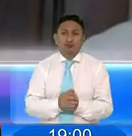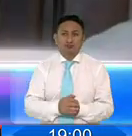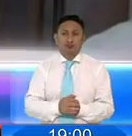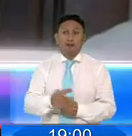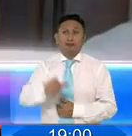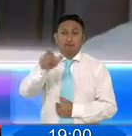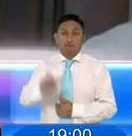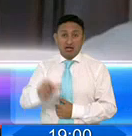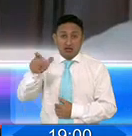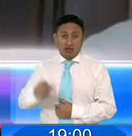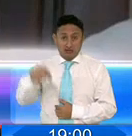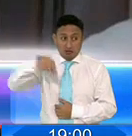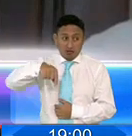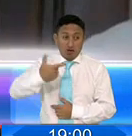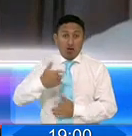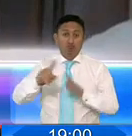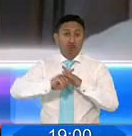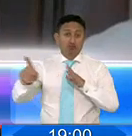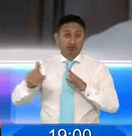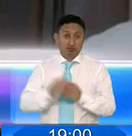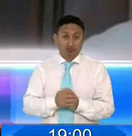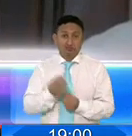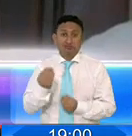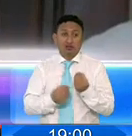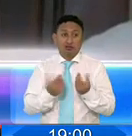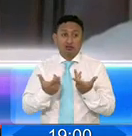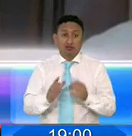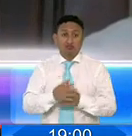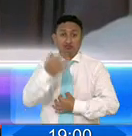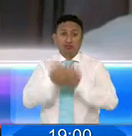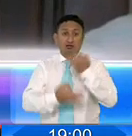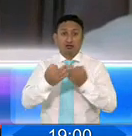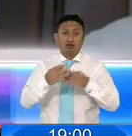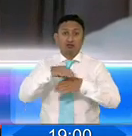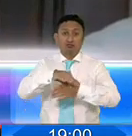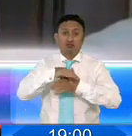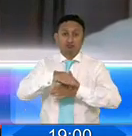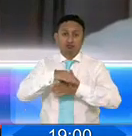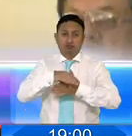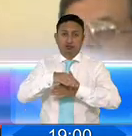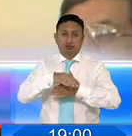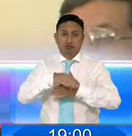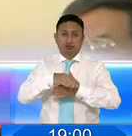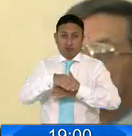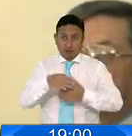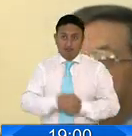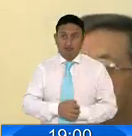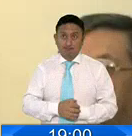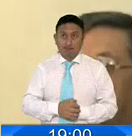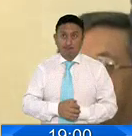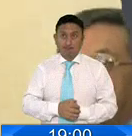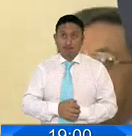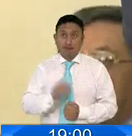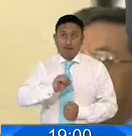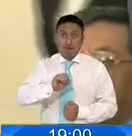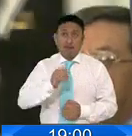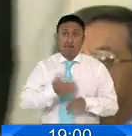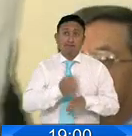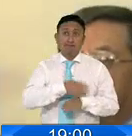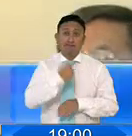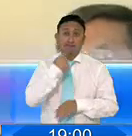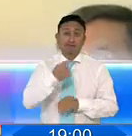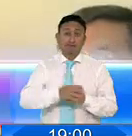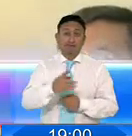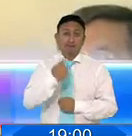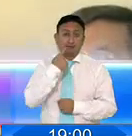encuentran ausentes o están prófugas, entonces la sentencia queda pendiente de ejecutarse. De esta manera, como lo habíamos dicho,